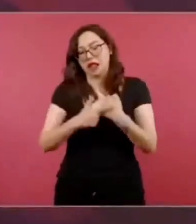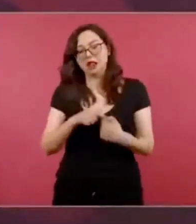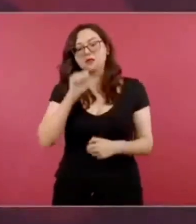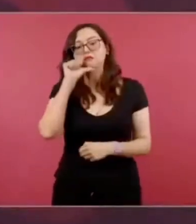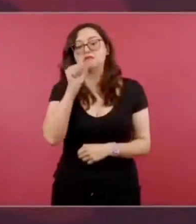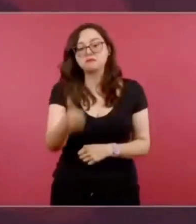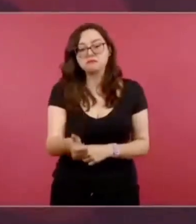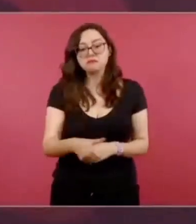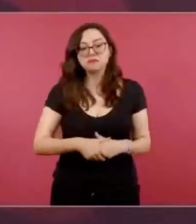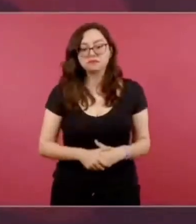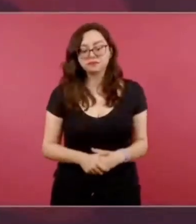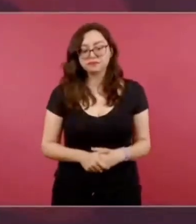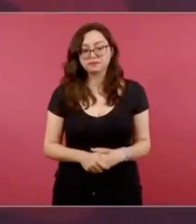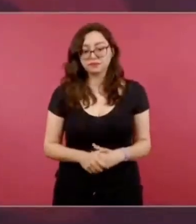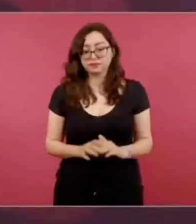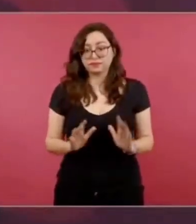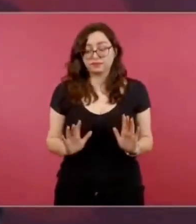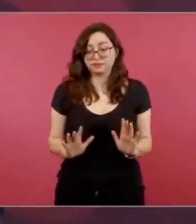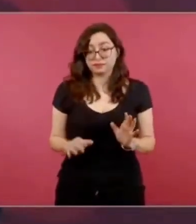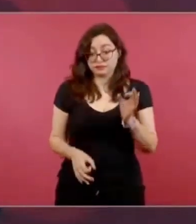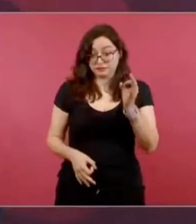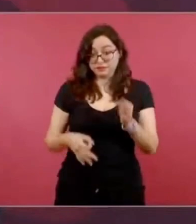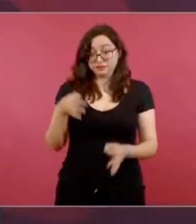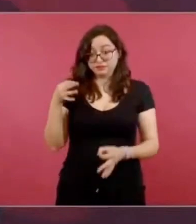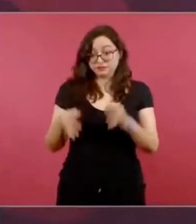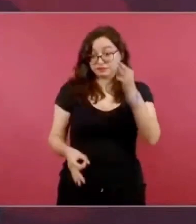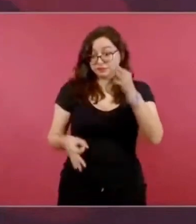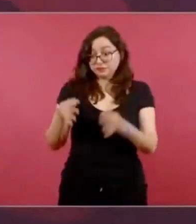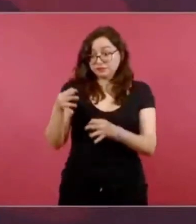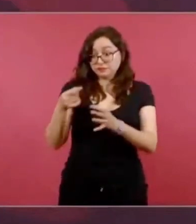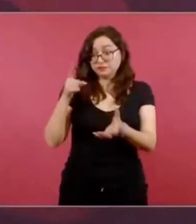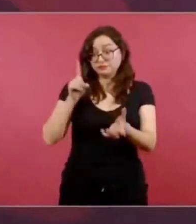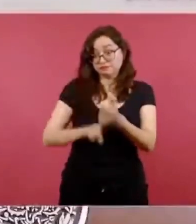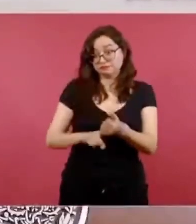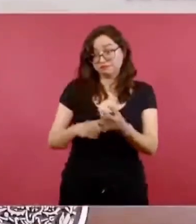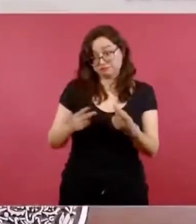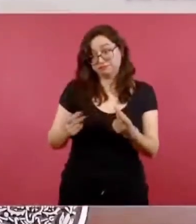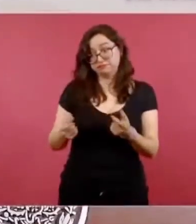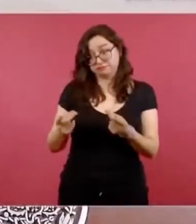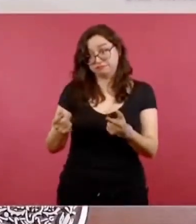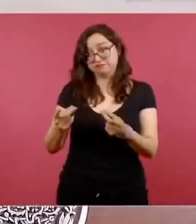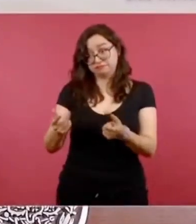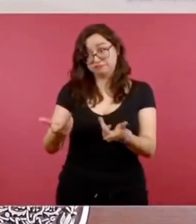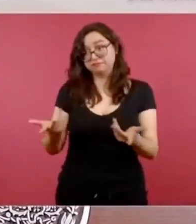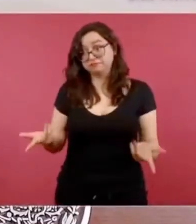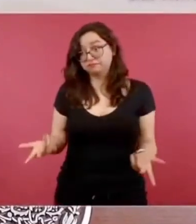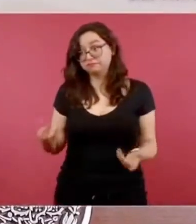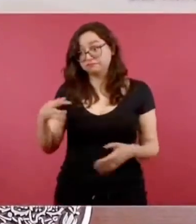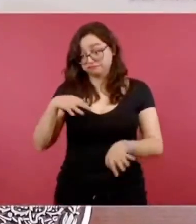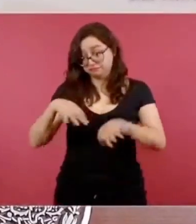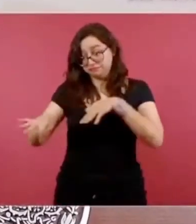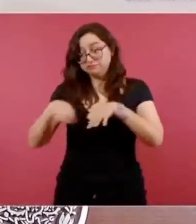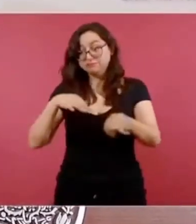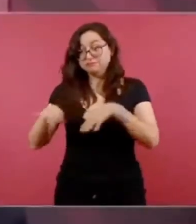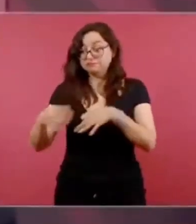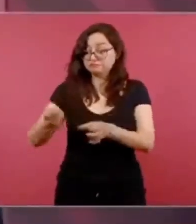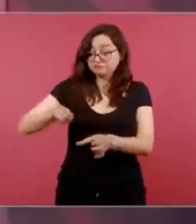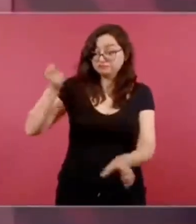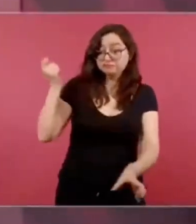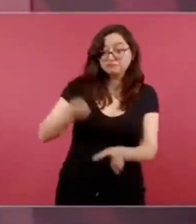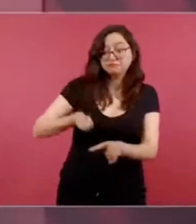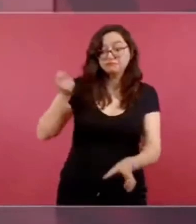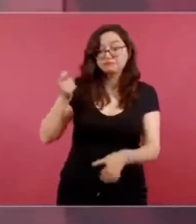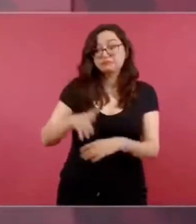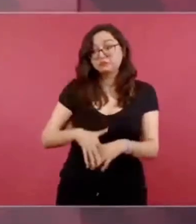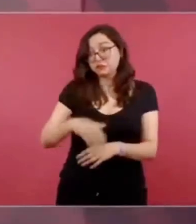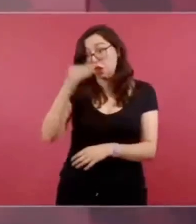Espero que ya los tribunales que tienen estos expedientes también los resuelvan, porque ni modo que les lleve